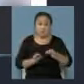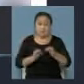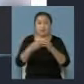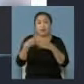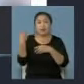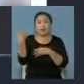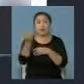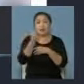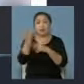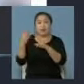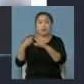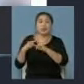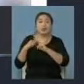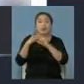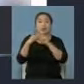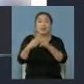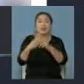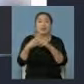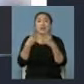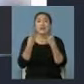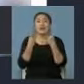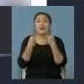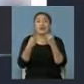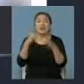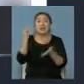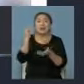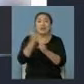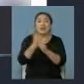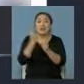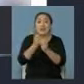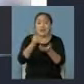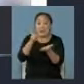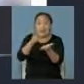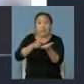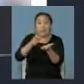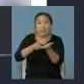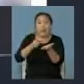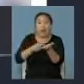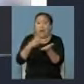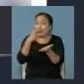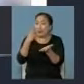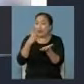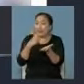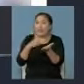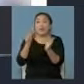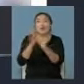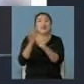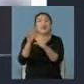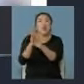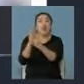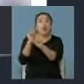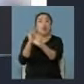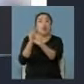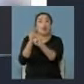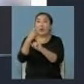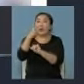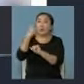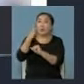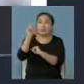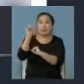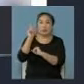importante inversión para el ensamble de baterías de litio y colectivos eléctricos.